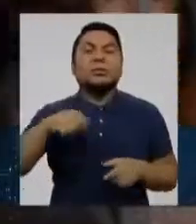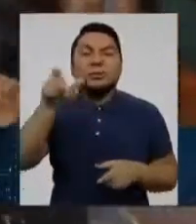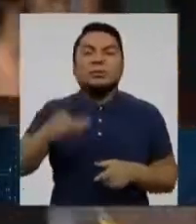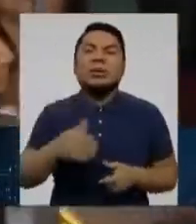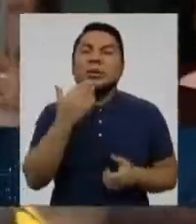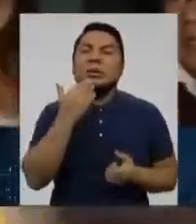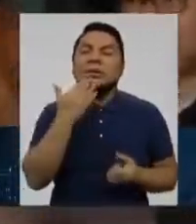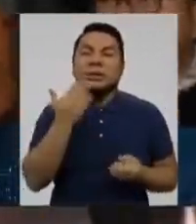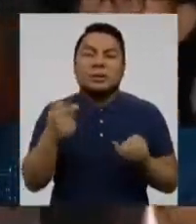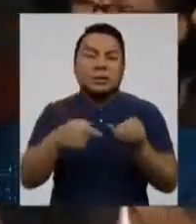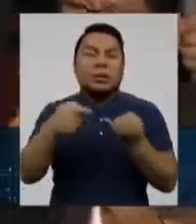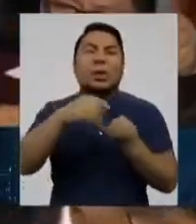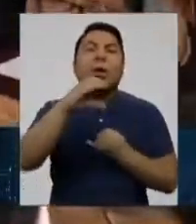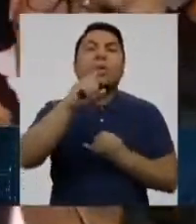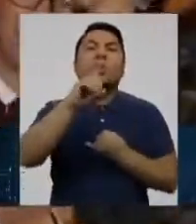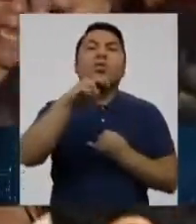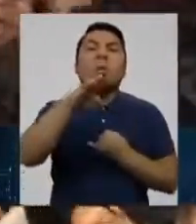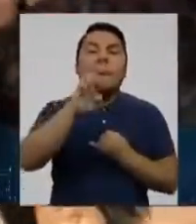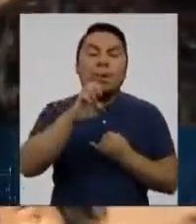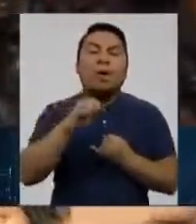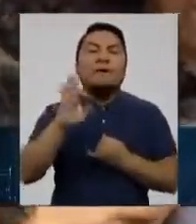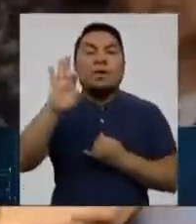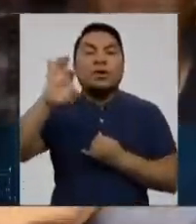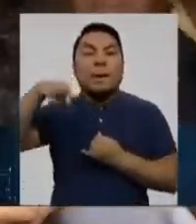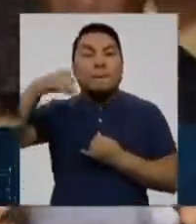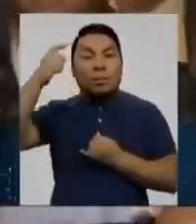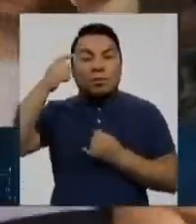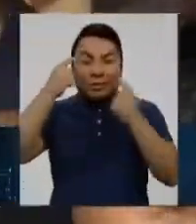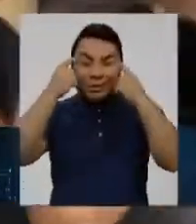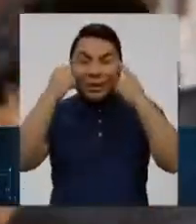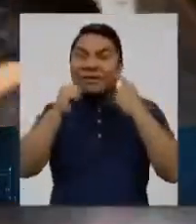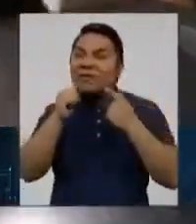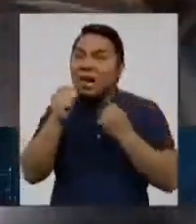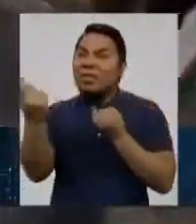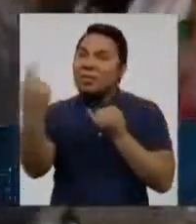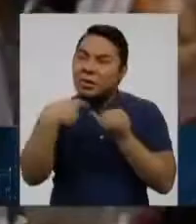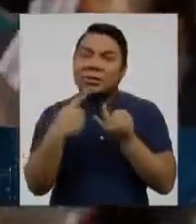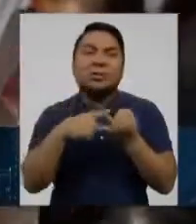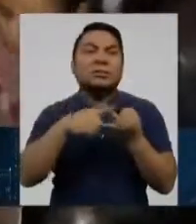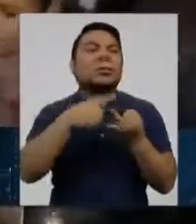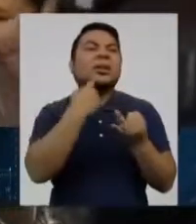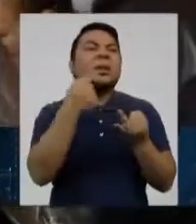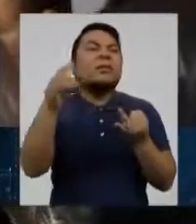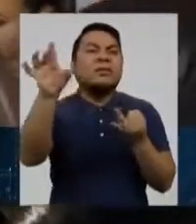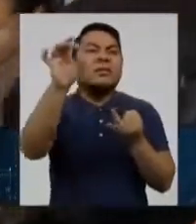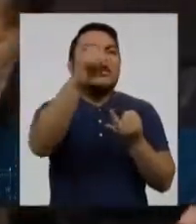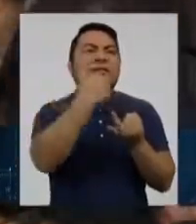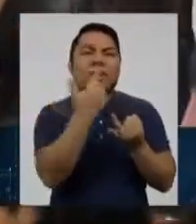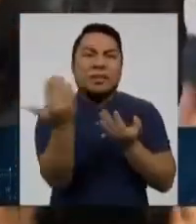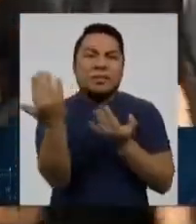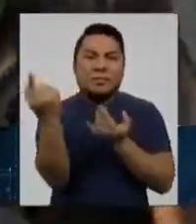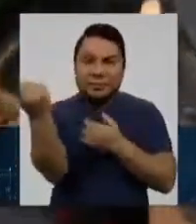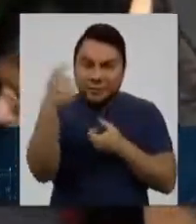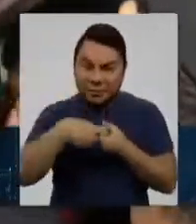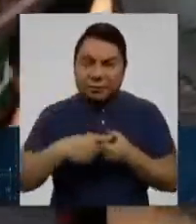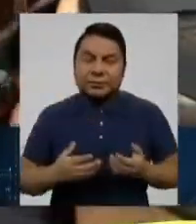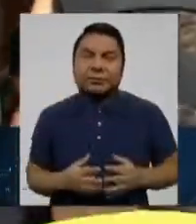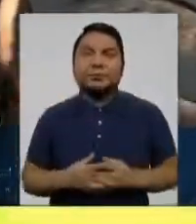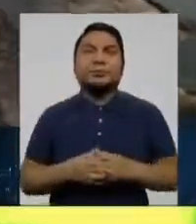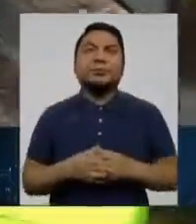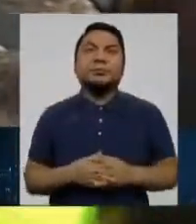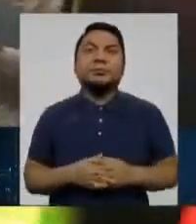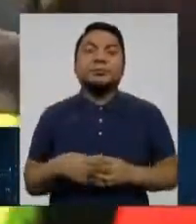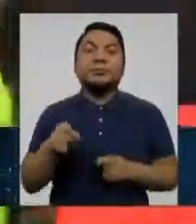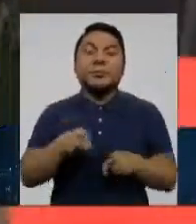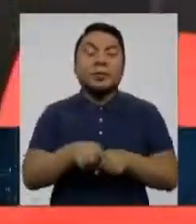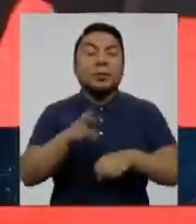del Columbus de Fuerza Popular, y otros aspirantes al sillón municipal y también a la